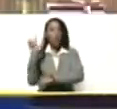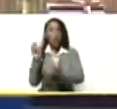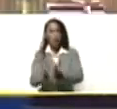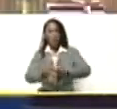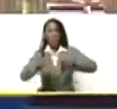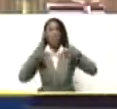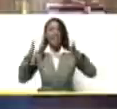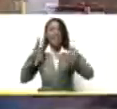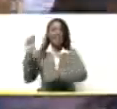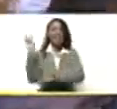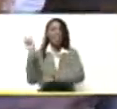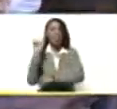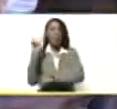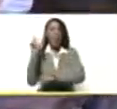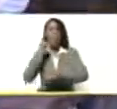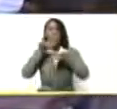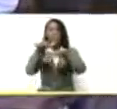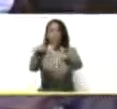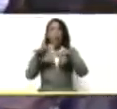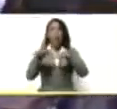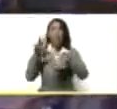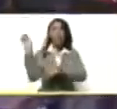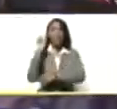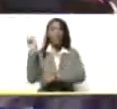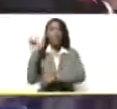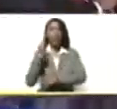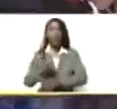venezolano de lo hermoso venezolano